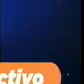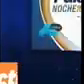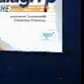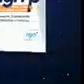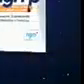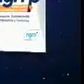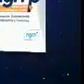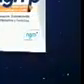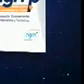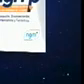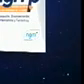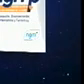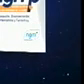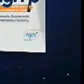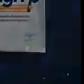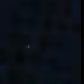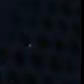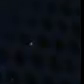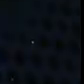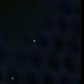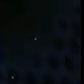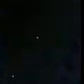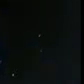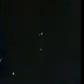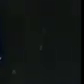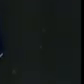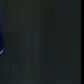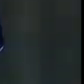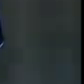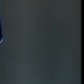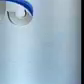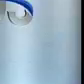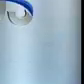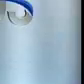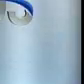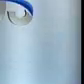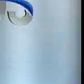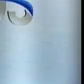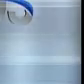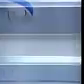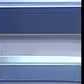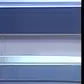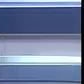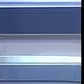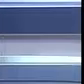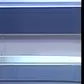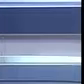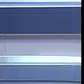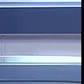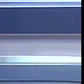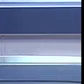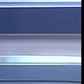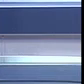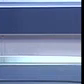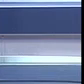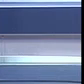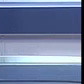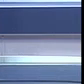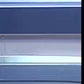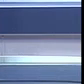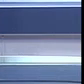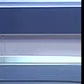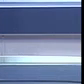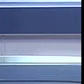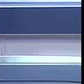efectivo. Presentó. Pon atención a la siguiente promoción